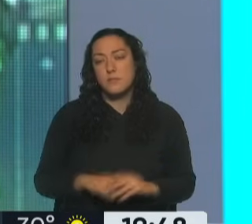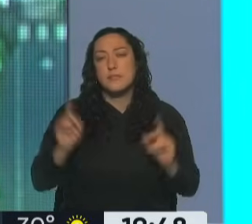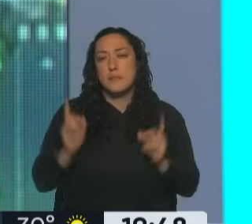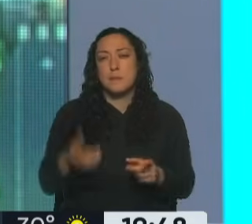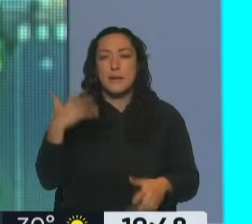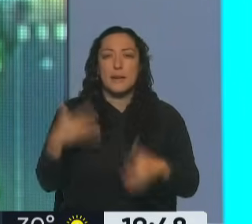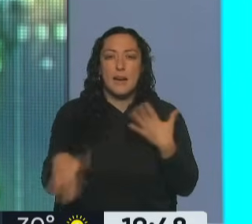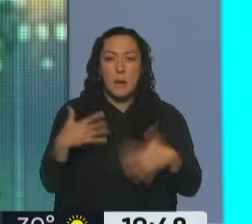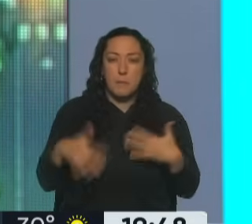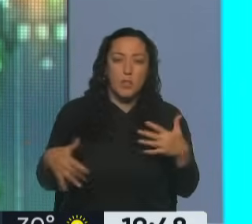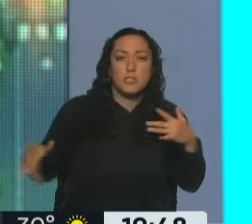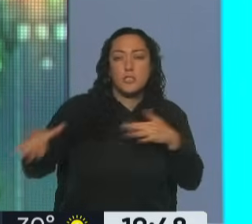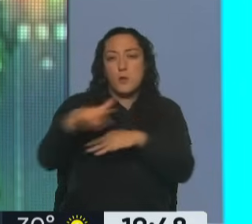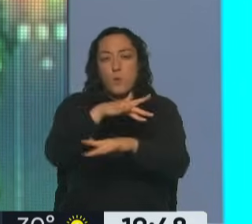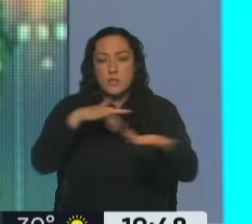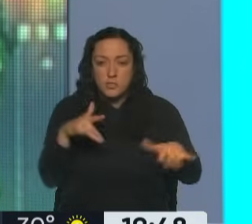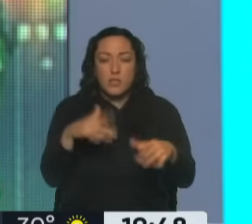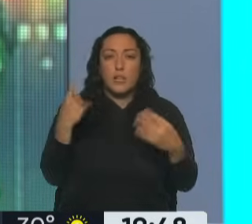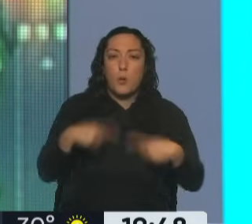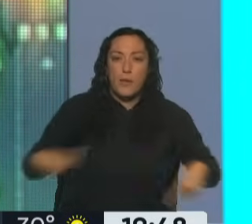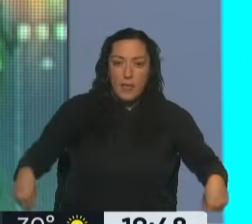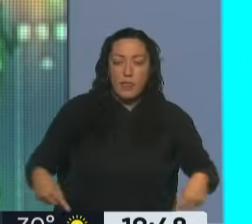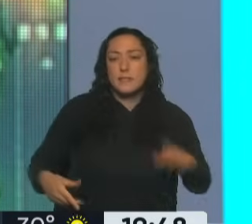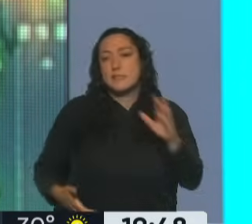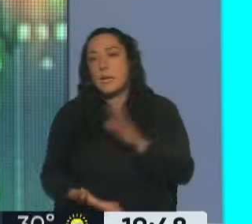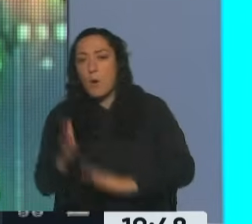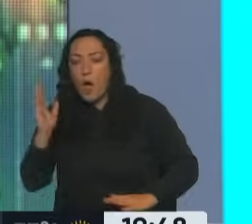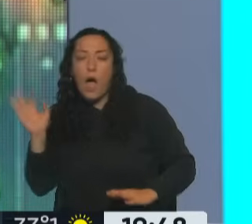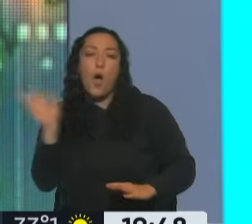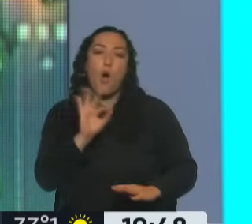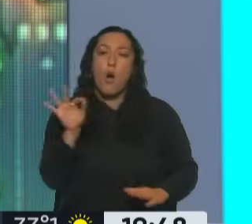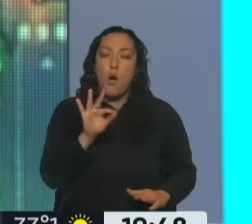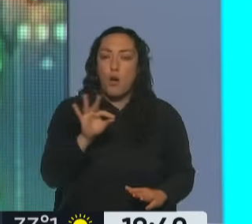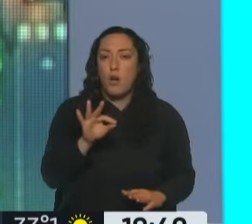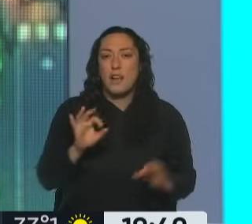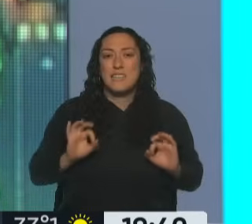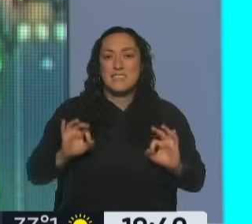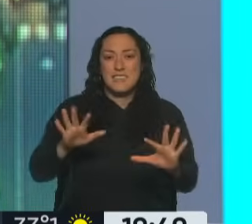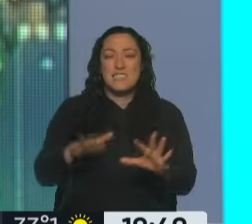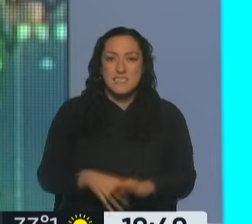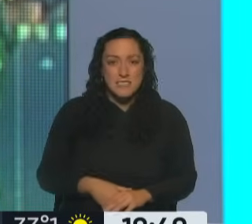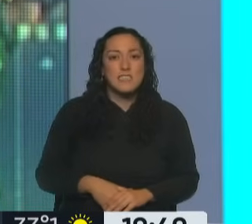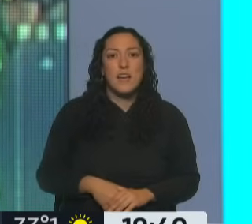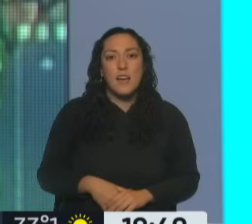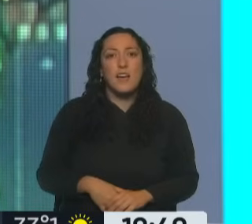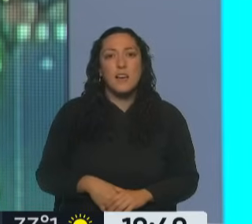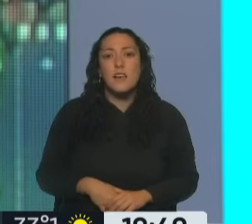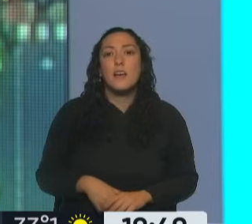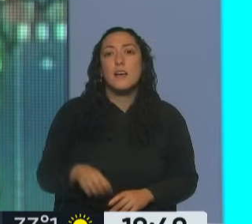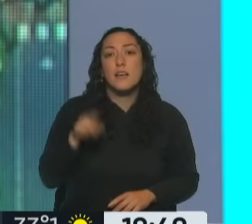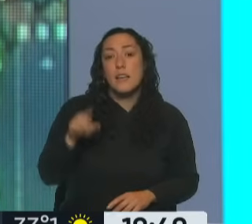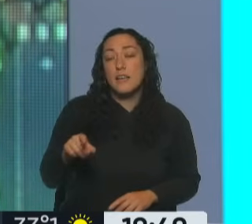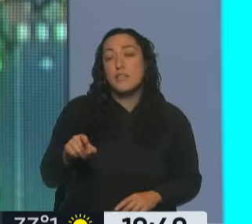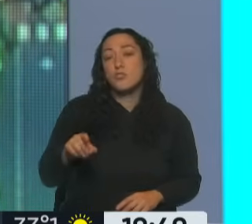apresuramiento en hacer circular la noticia o que se iba o que tomaba licencia, que fue la